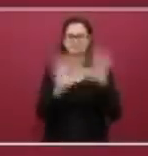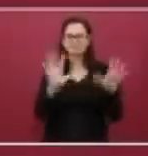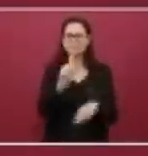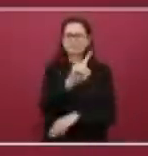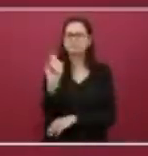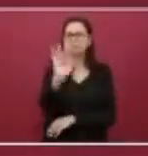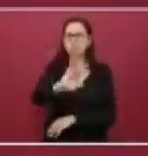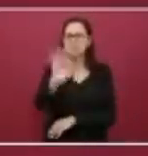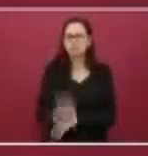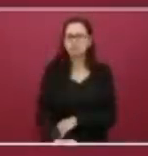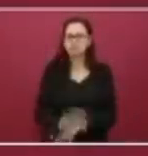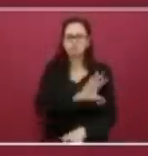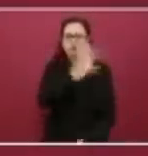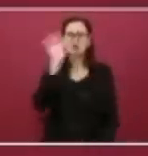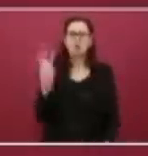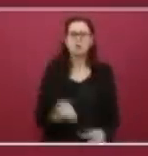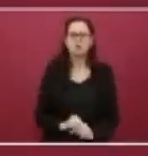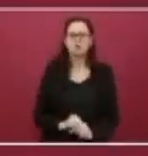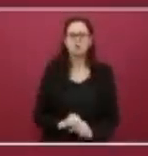todo